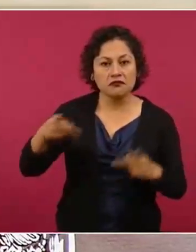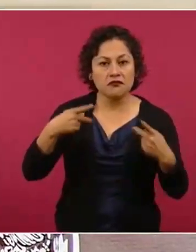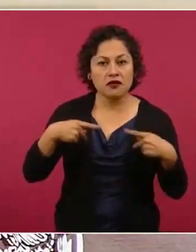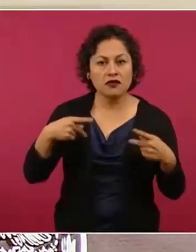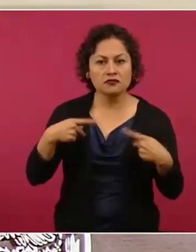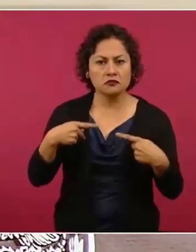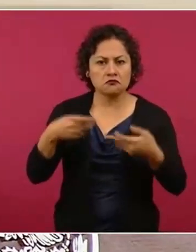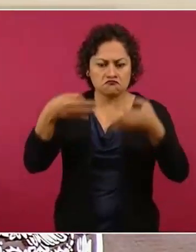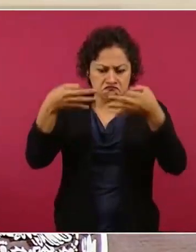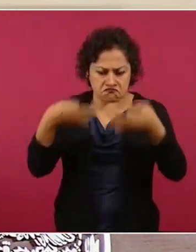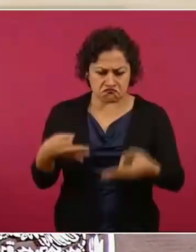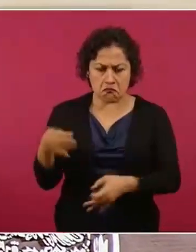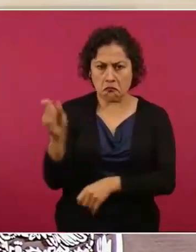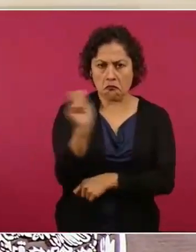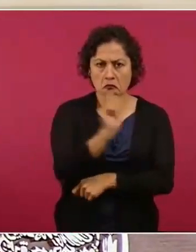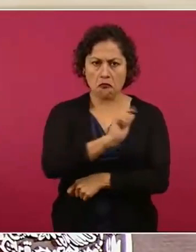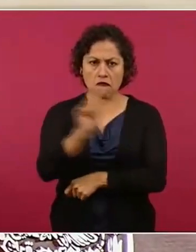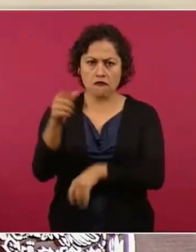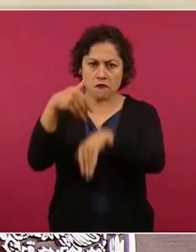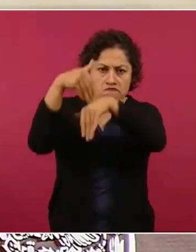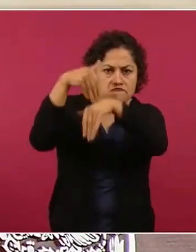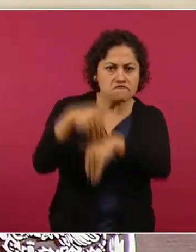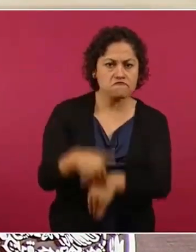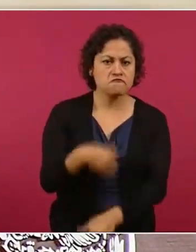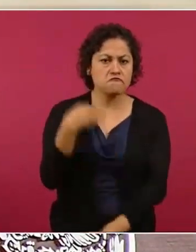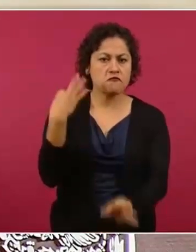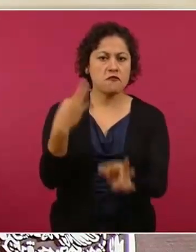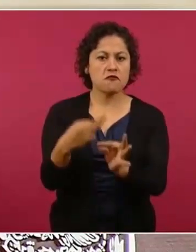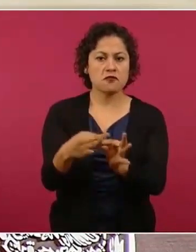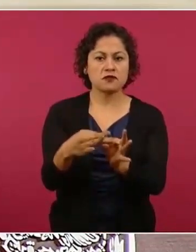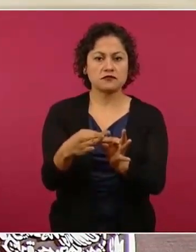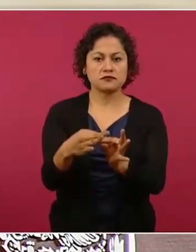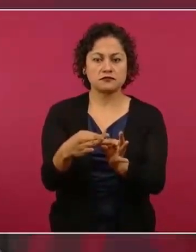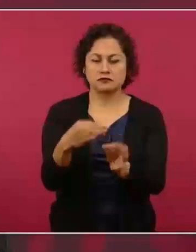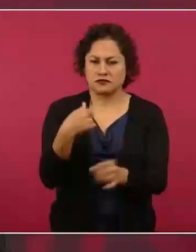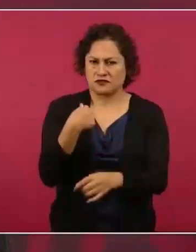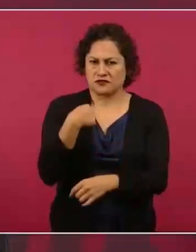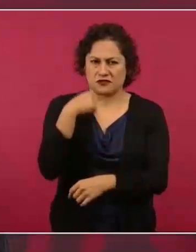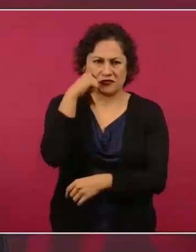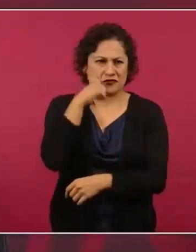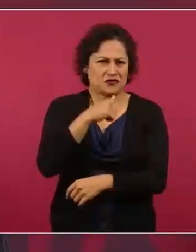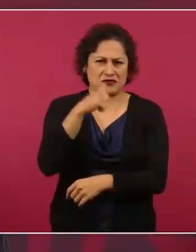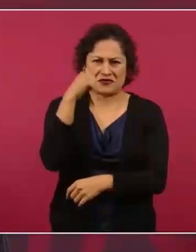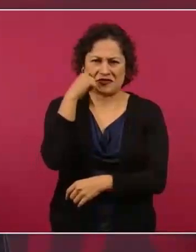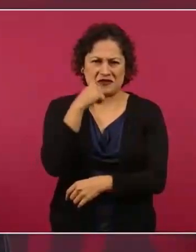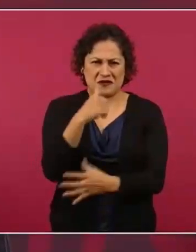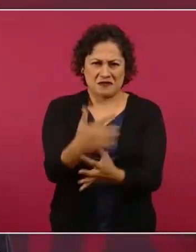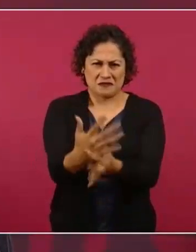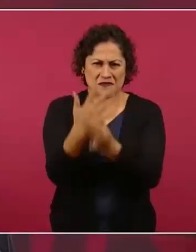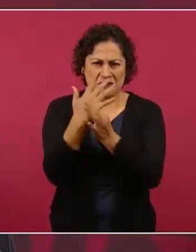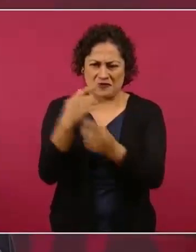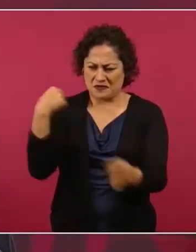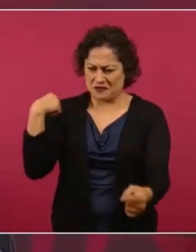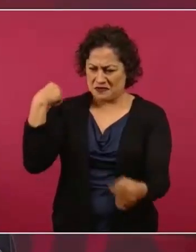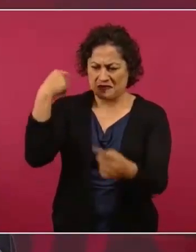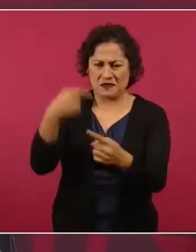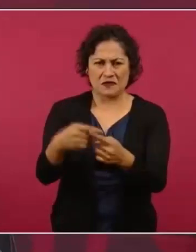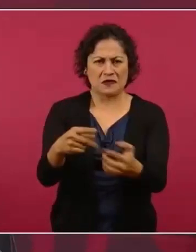con profesionalismo, con disciplina, y como siempre lo digo, el soldado es pueblo uniformado.